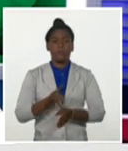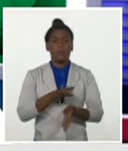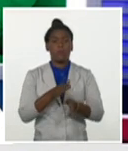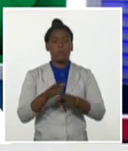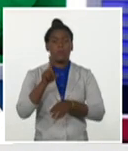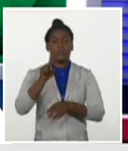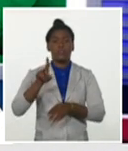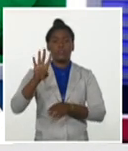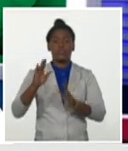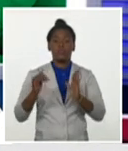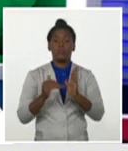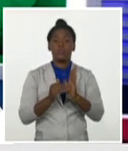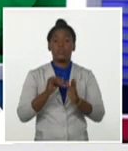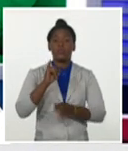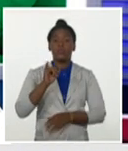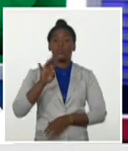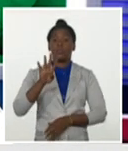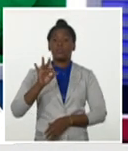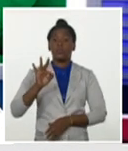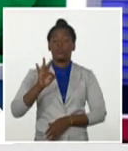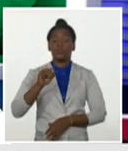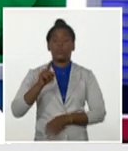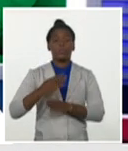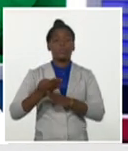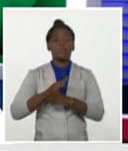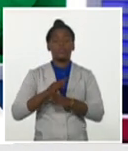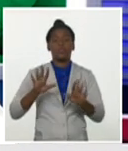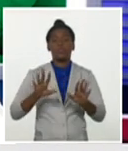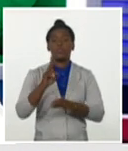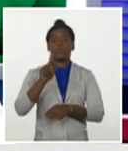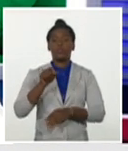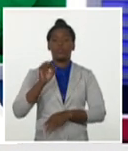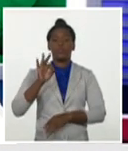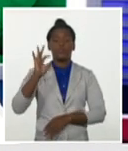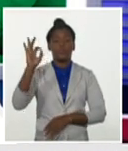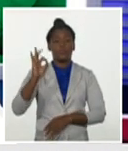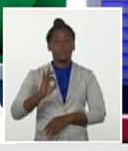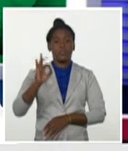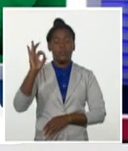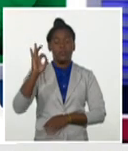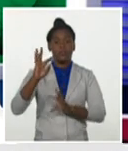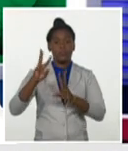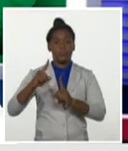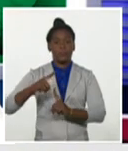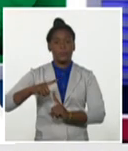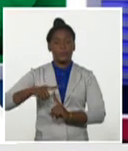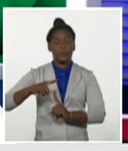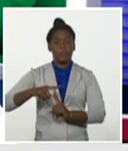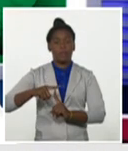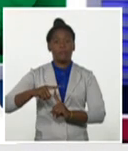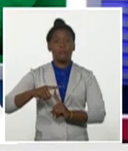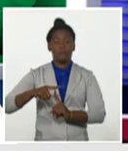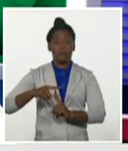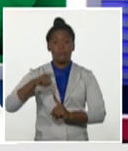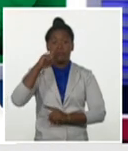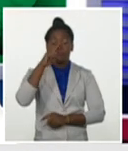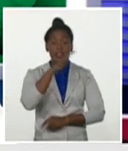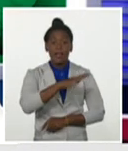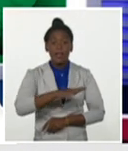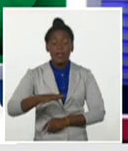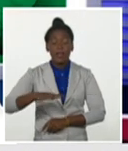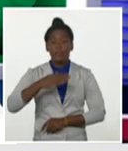14.648, el 12,8% de todos los diagnosticados, que son personas, son niños, son